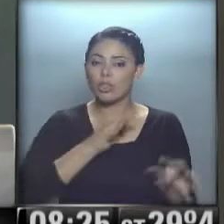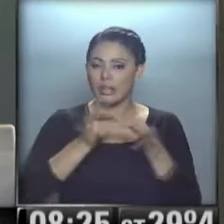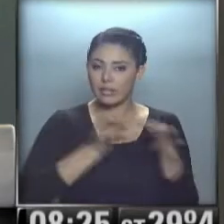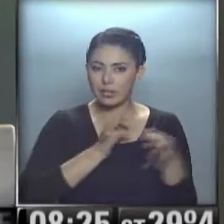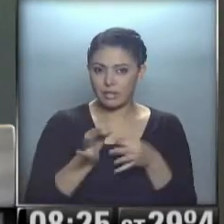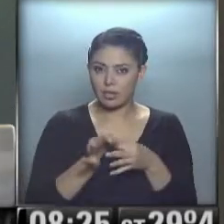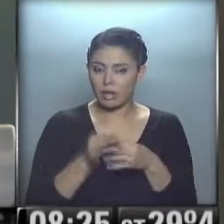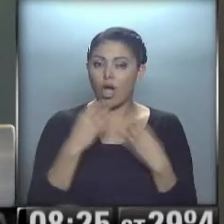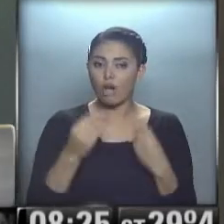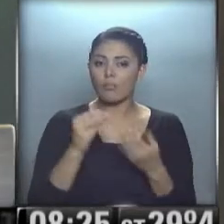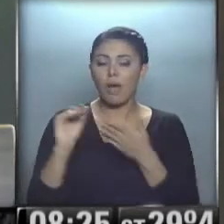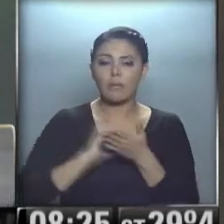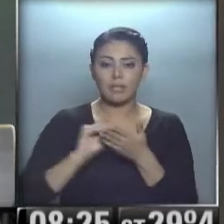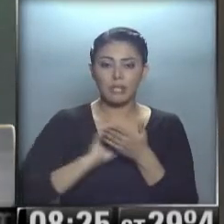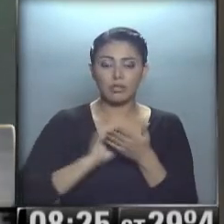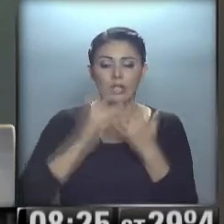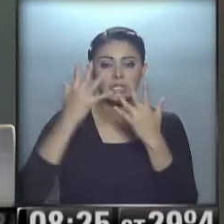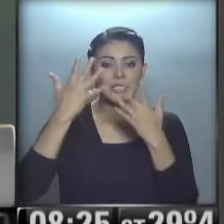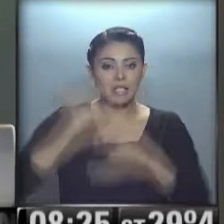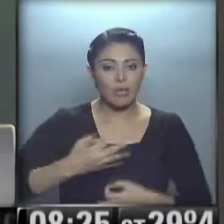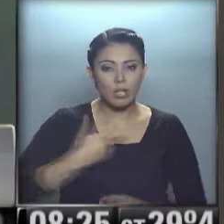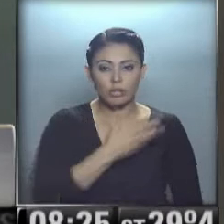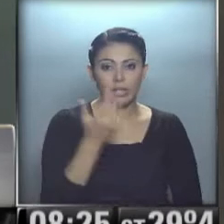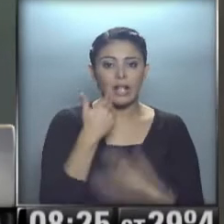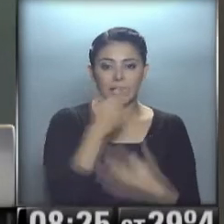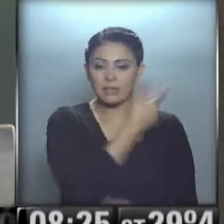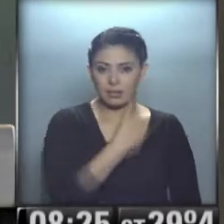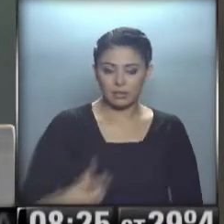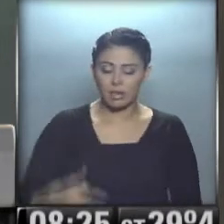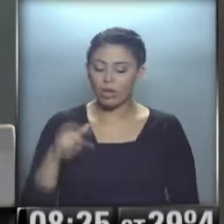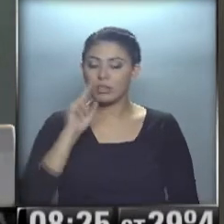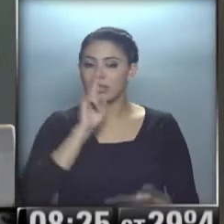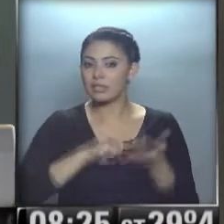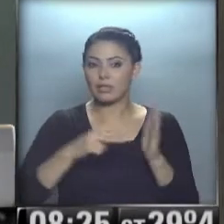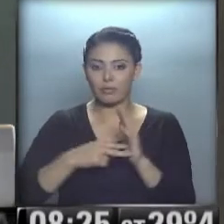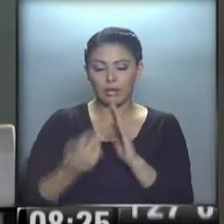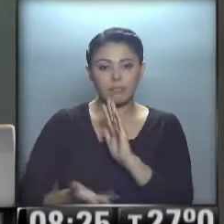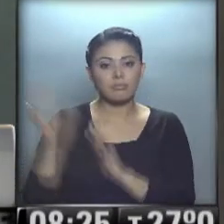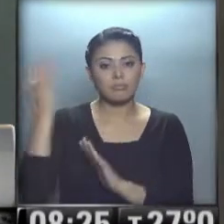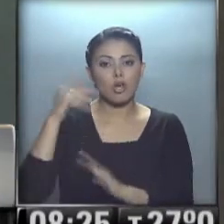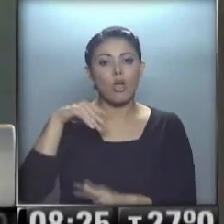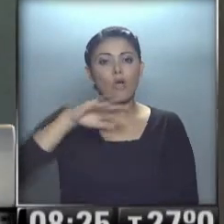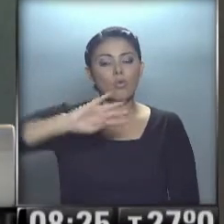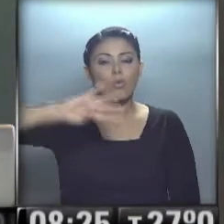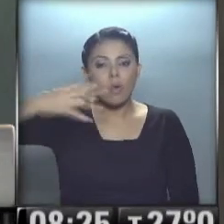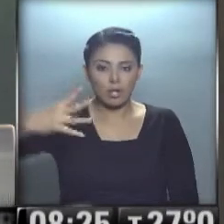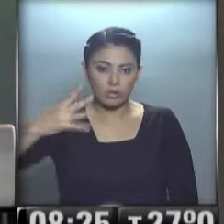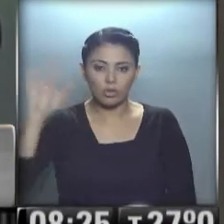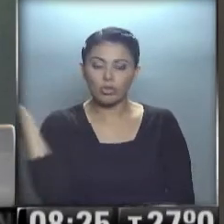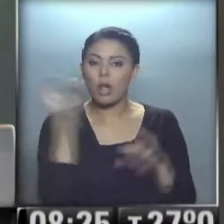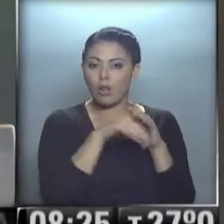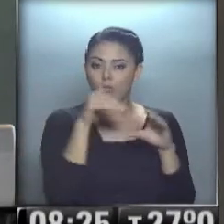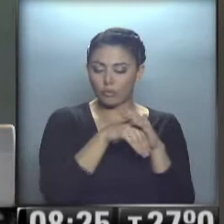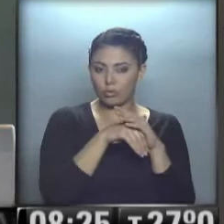como la administración propia del sistema de seguridad social en manos del Estado, esto ha implicado un crecimiento de casi 4 veces del Fondo de Garantía de